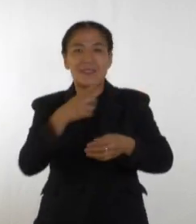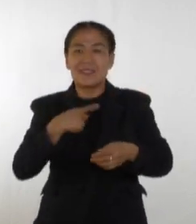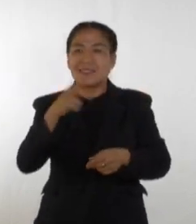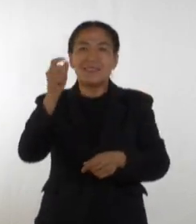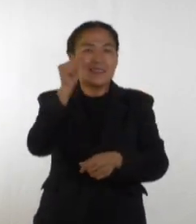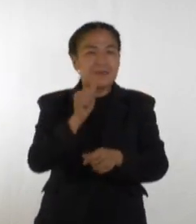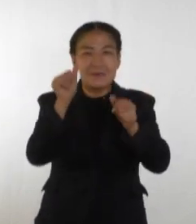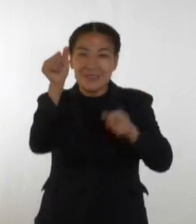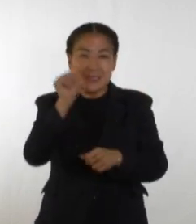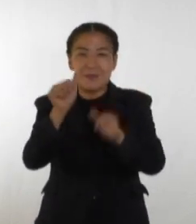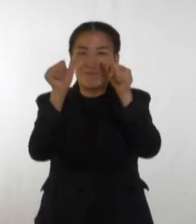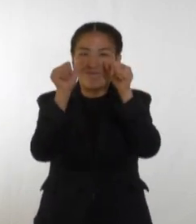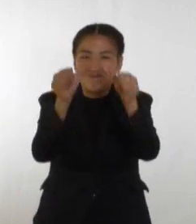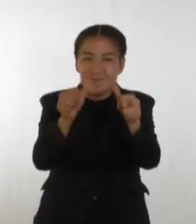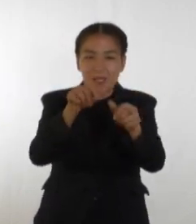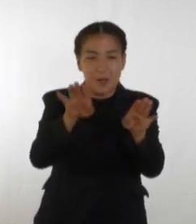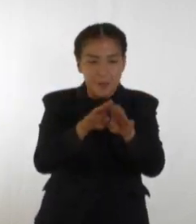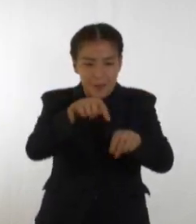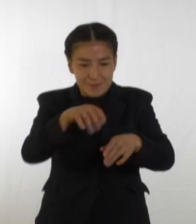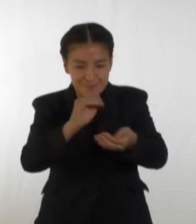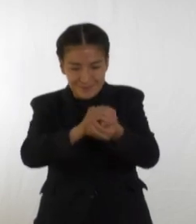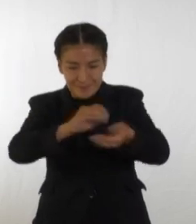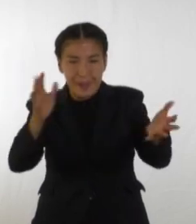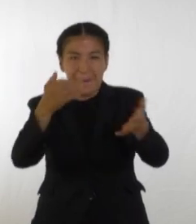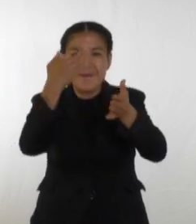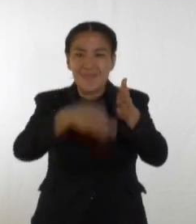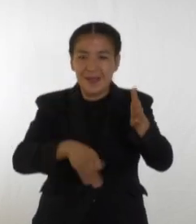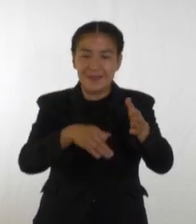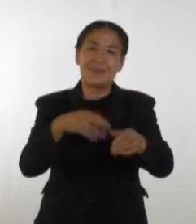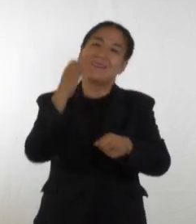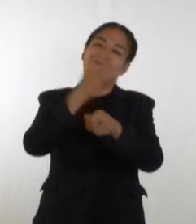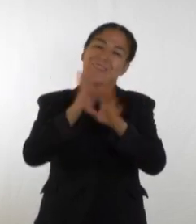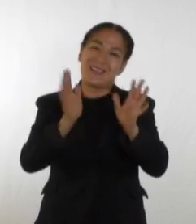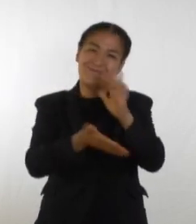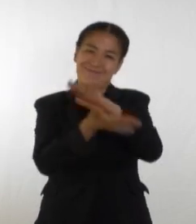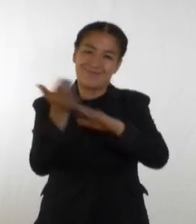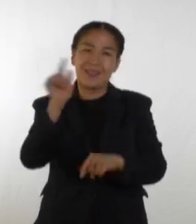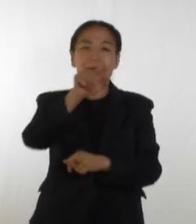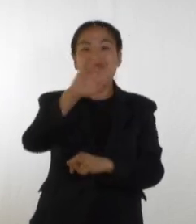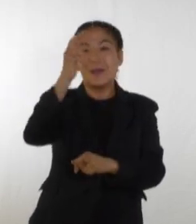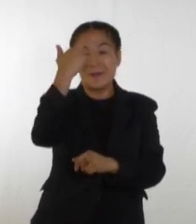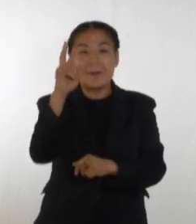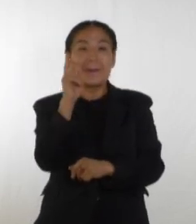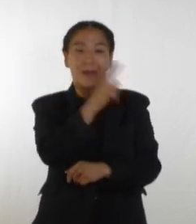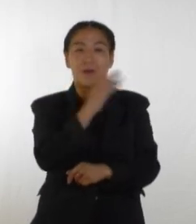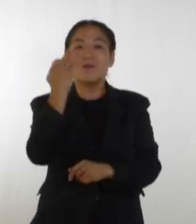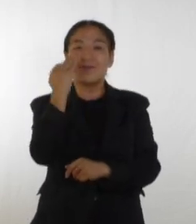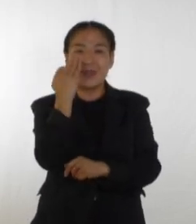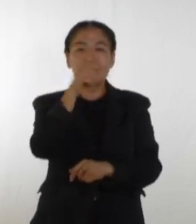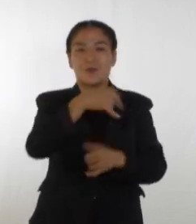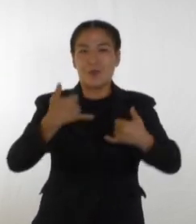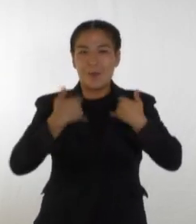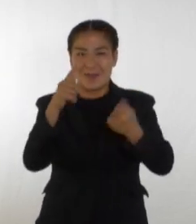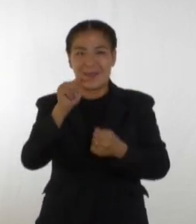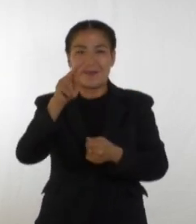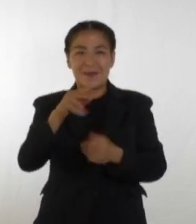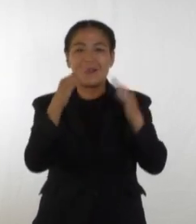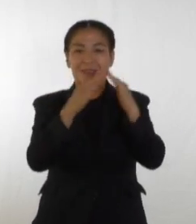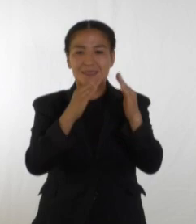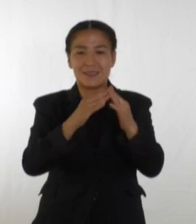experimentos. Estar bien atentos a cualquier anomalía. Pero bueno, ya nos vamos. Recuerden visitarnos en